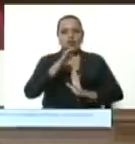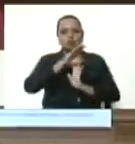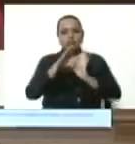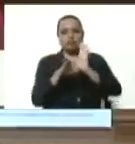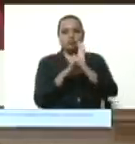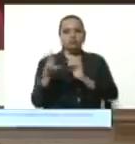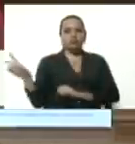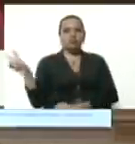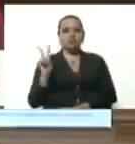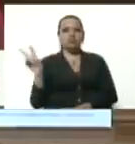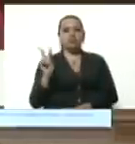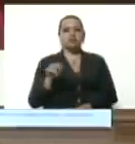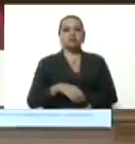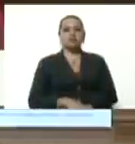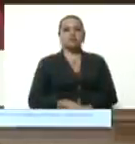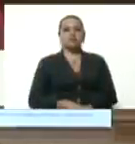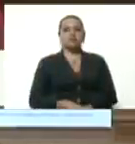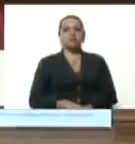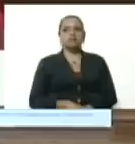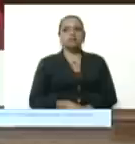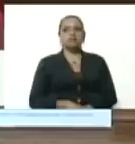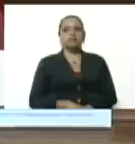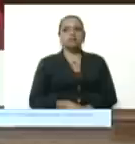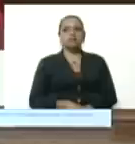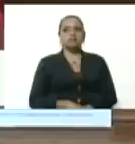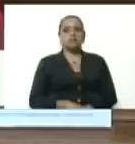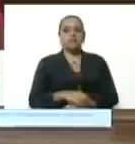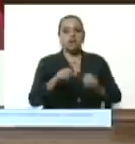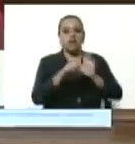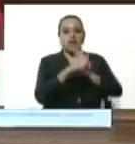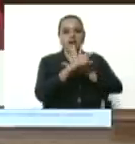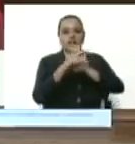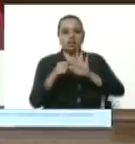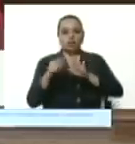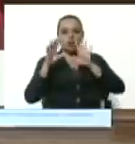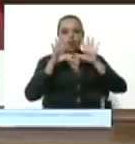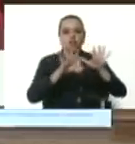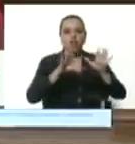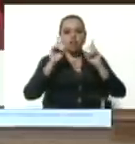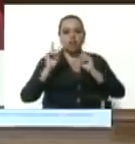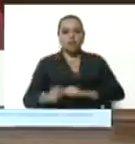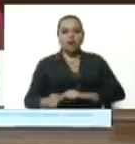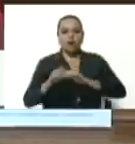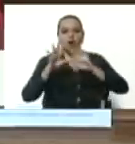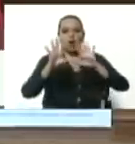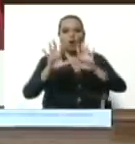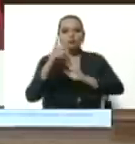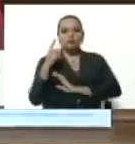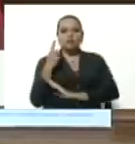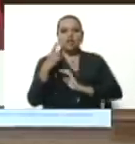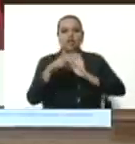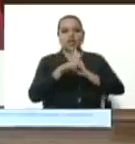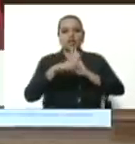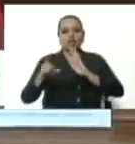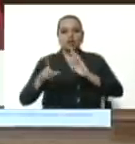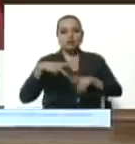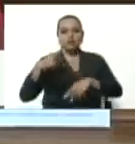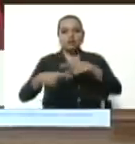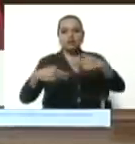Constitución de la República Bolivariana de Venezuela y a los artículos 10 y 11 de la Ley Orgánica de Procesos